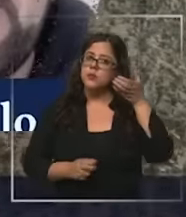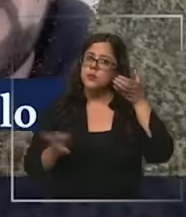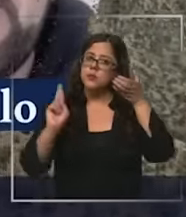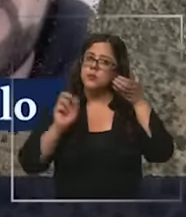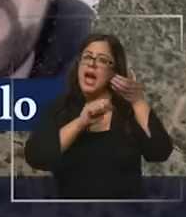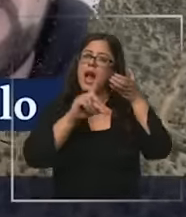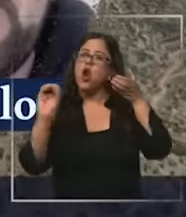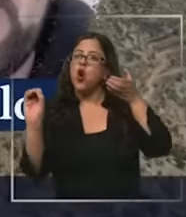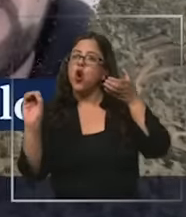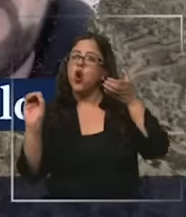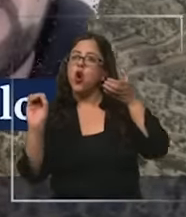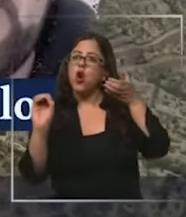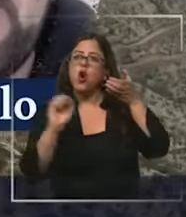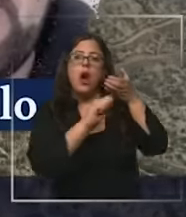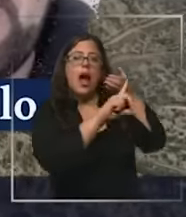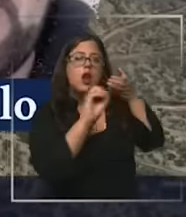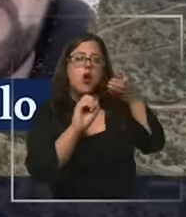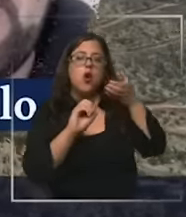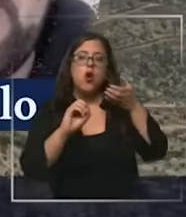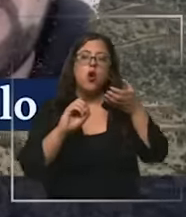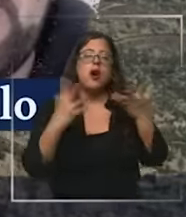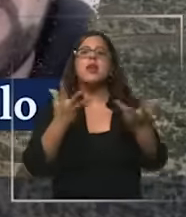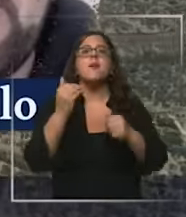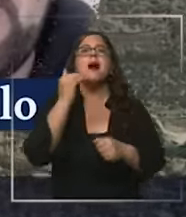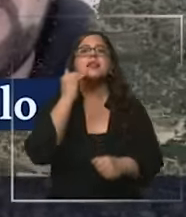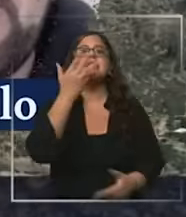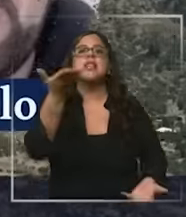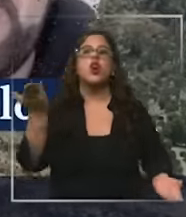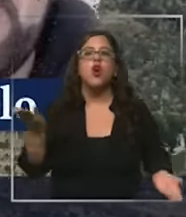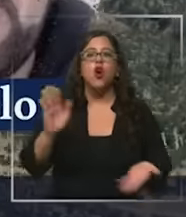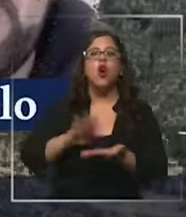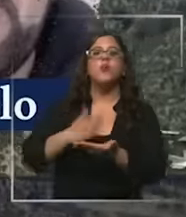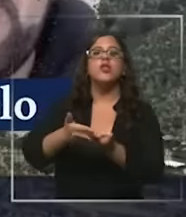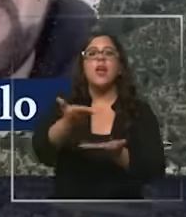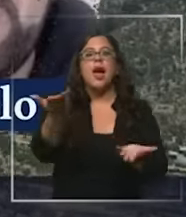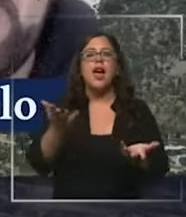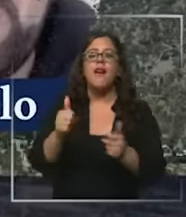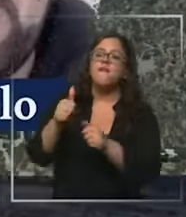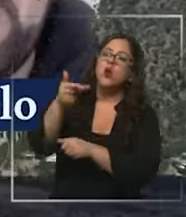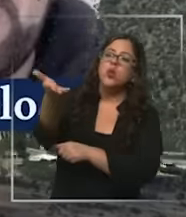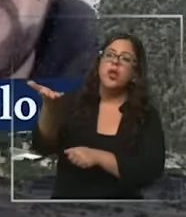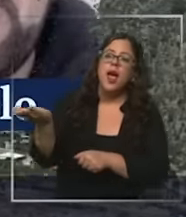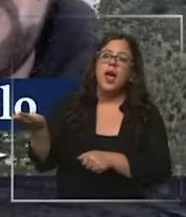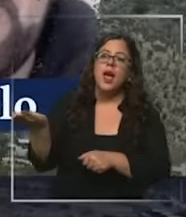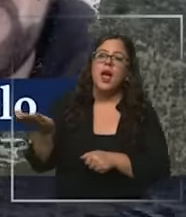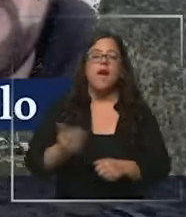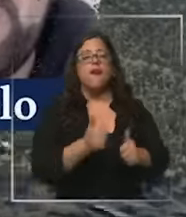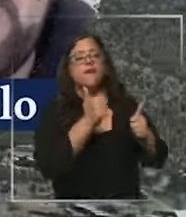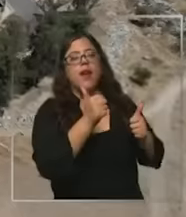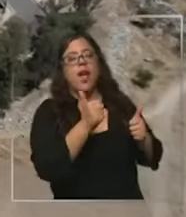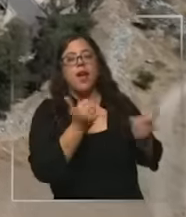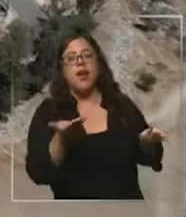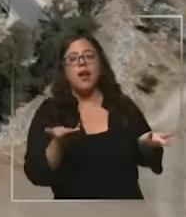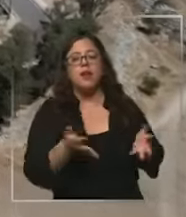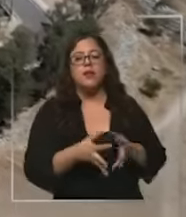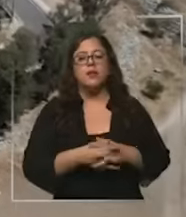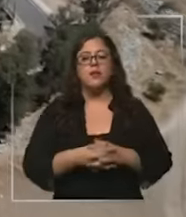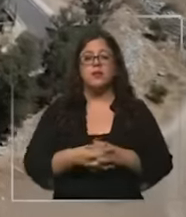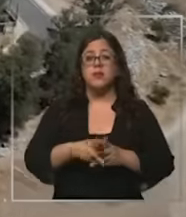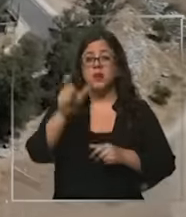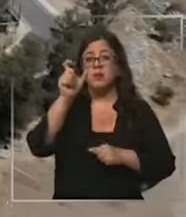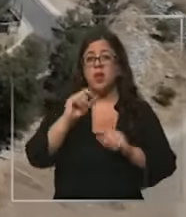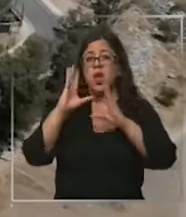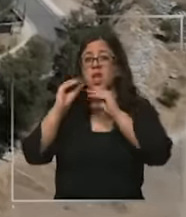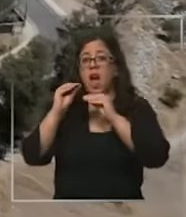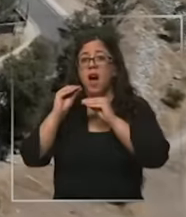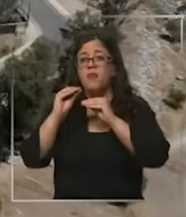¿Aló? ¿Aló? ¿Qué pasa, chico? ¿Cómo está, yo? Bien, ¿y usted? Bien, aquí estamos. Quien habla